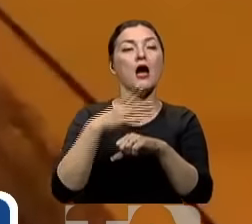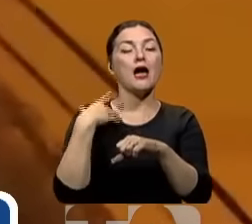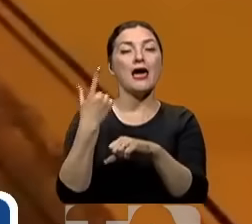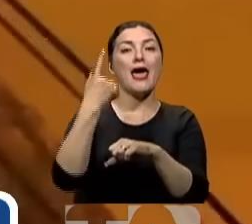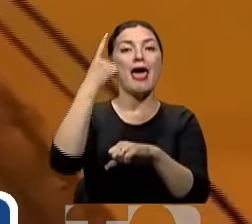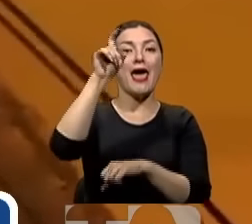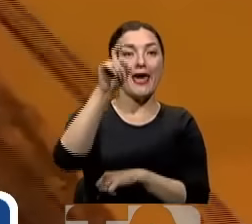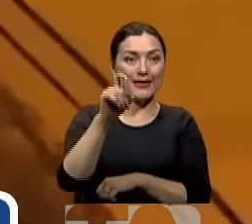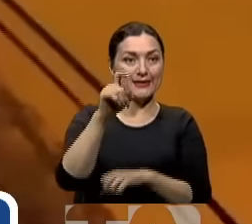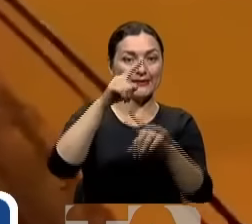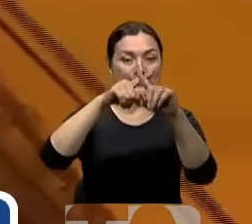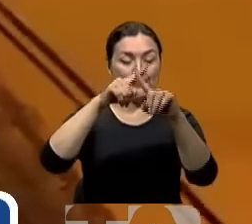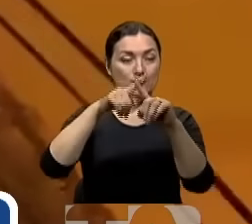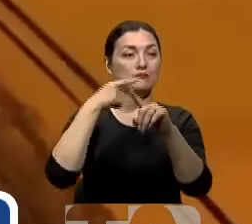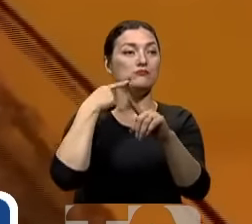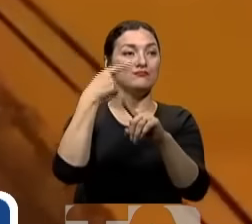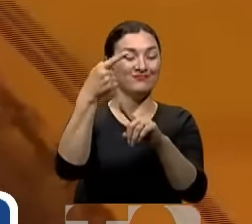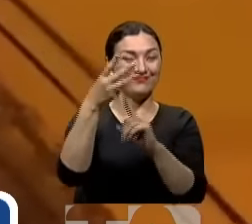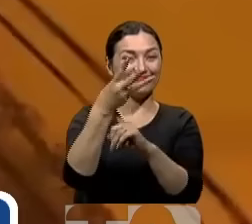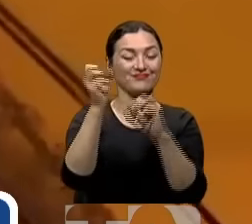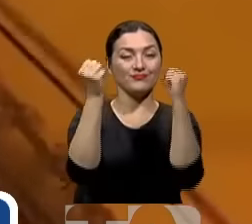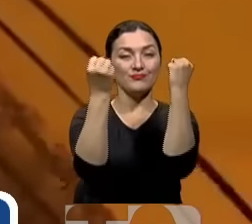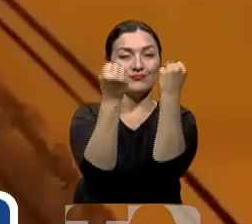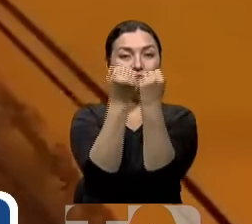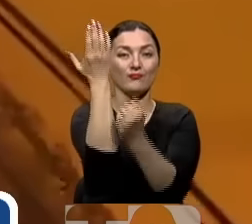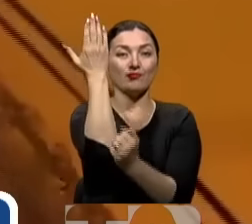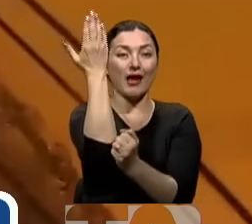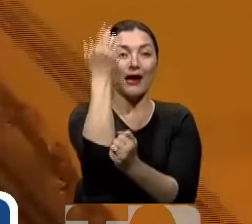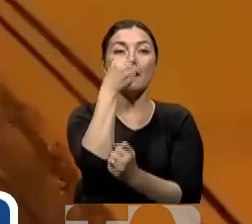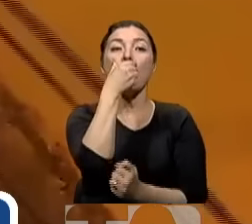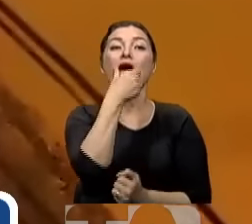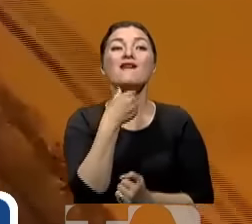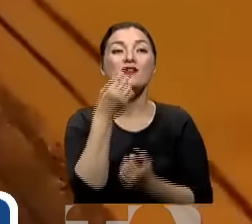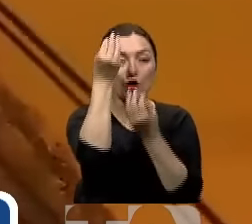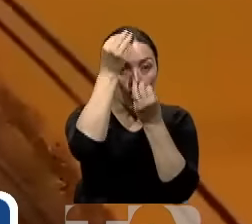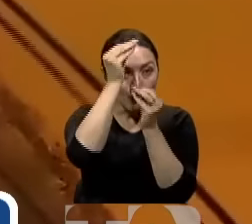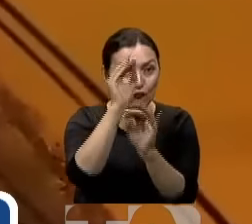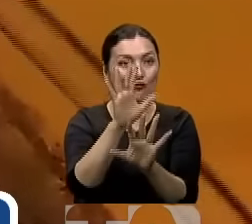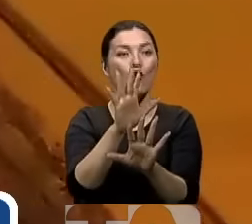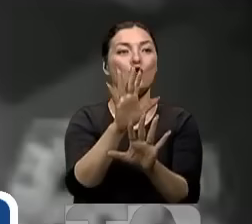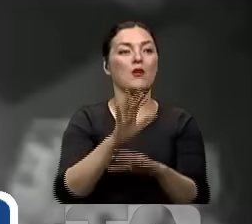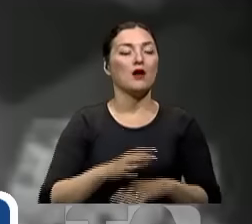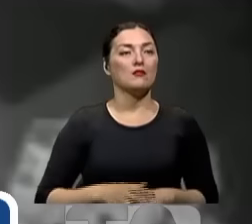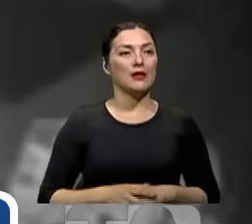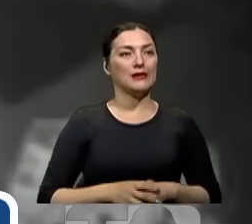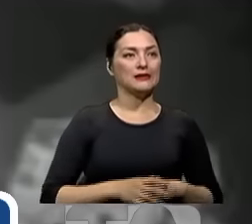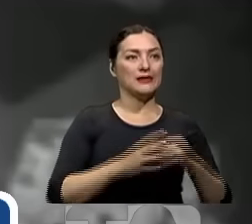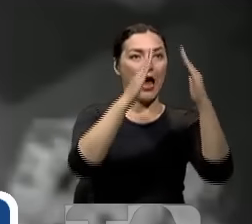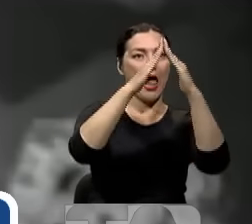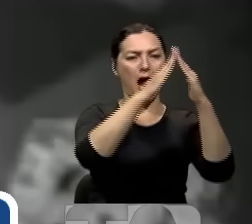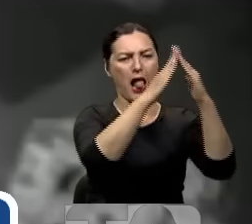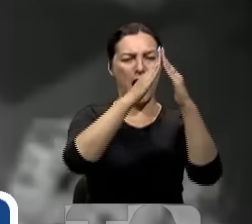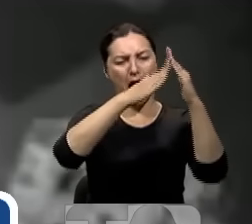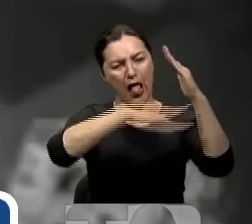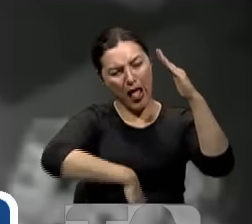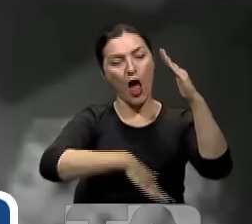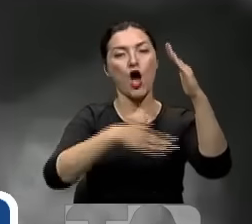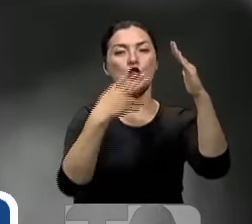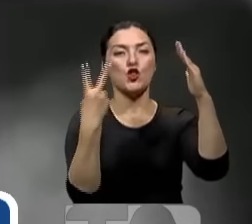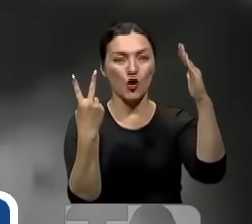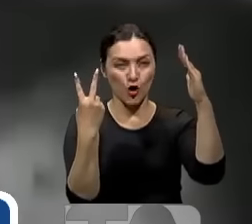y reportó sobre lo que la información que llegó al ECU 911, ¿no? Dos edificaciones resultaron afectadas, hubo